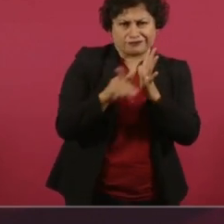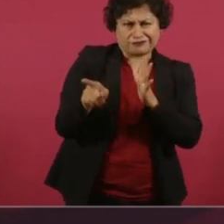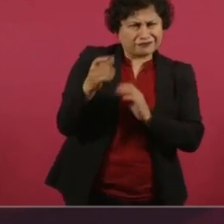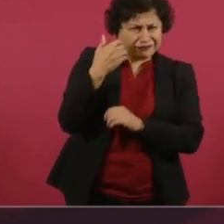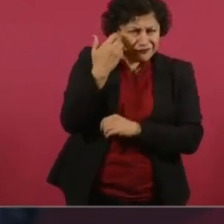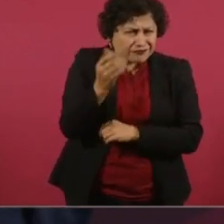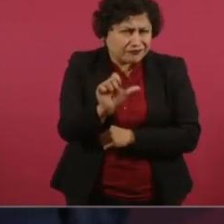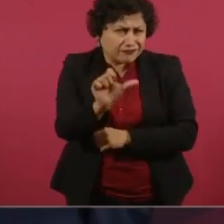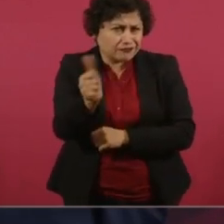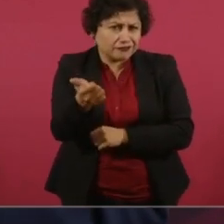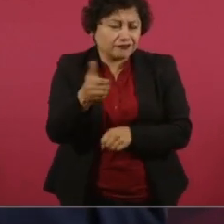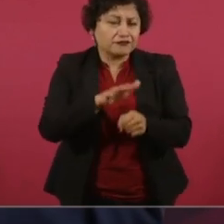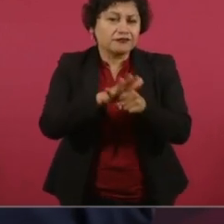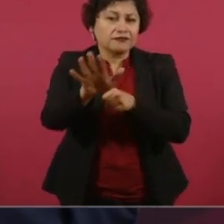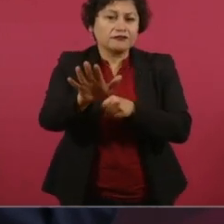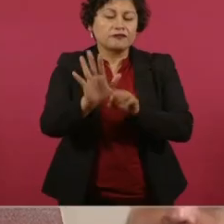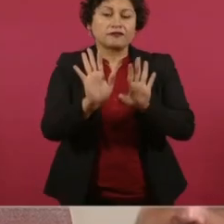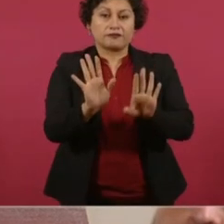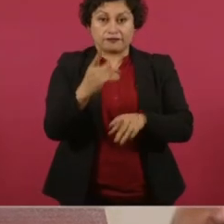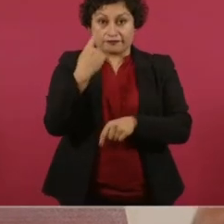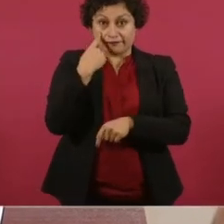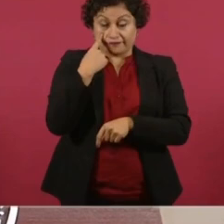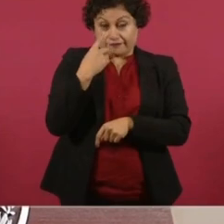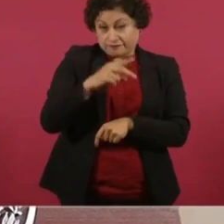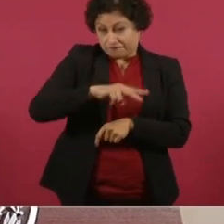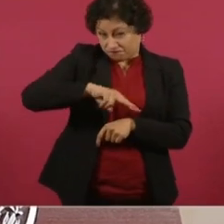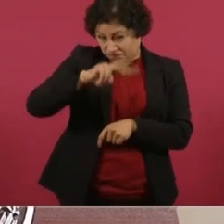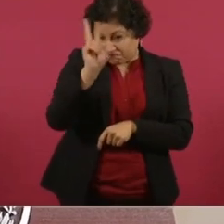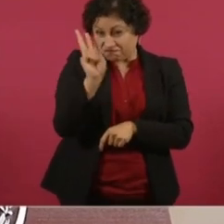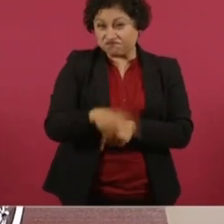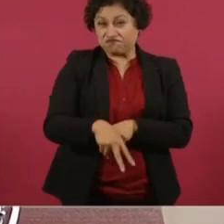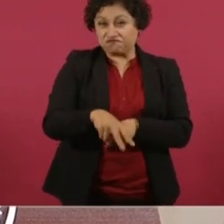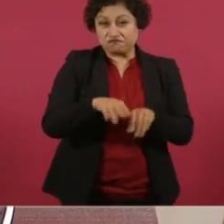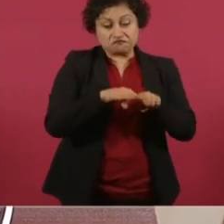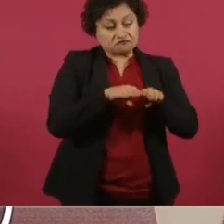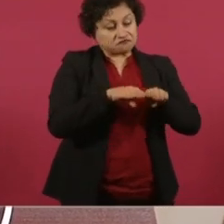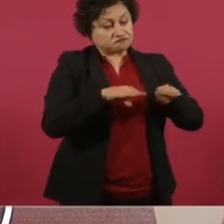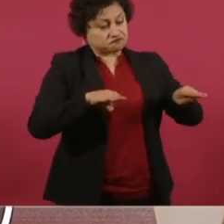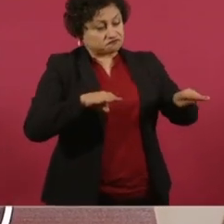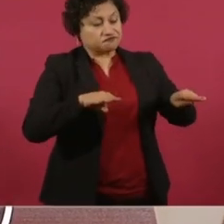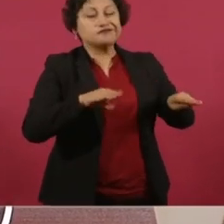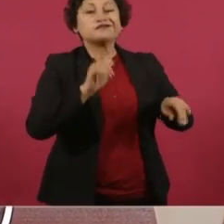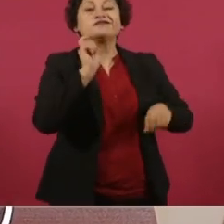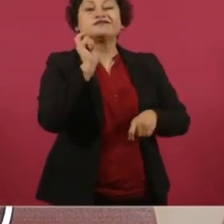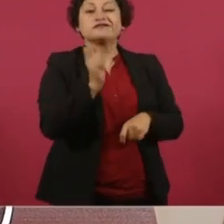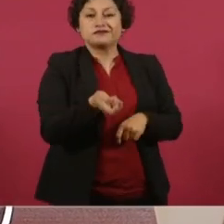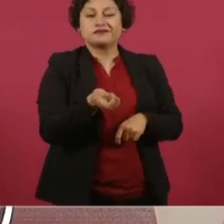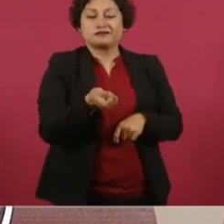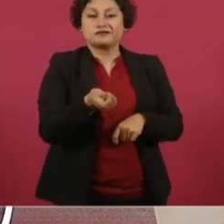es que el pueblo elija libremente a sus autoridades.